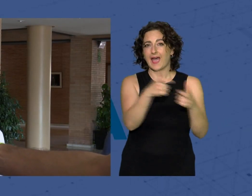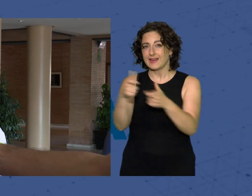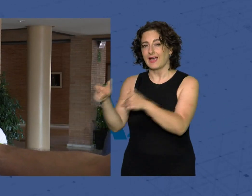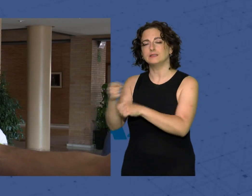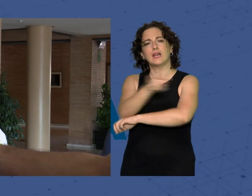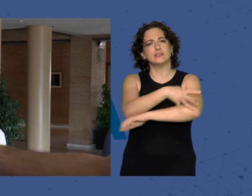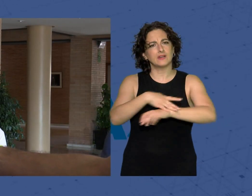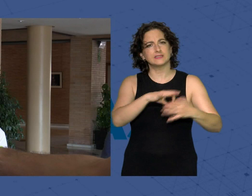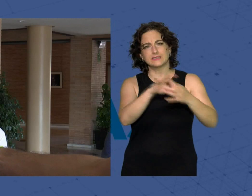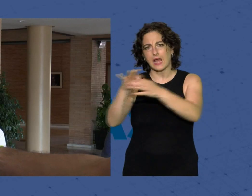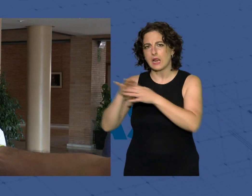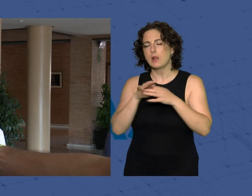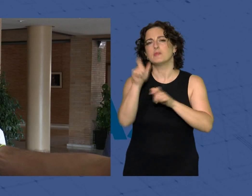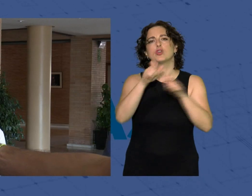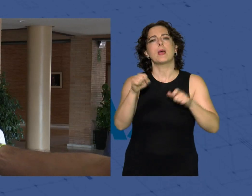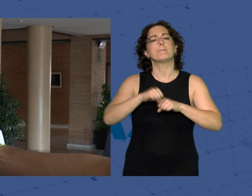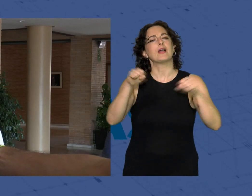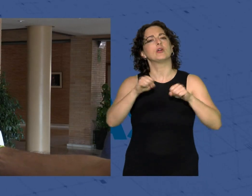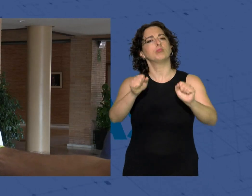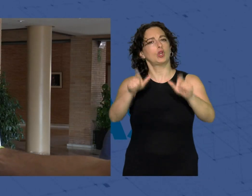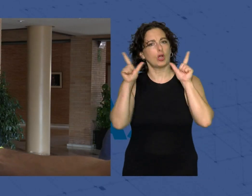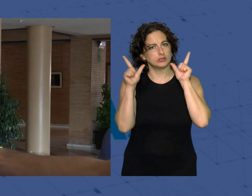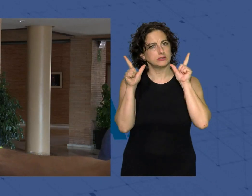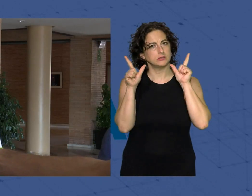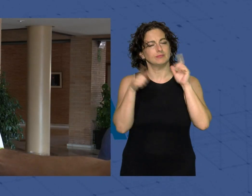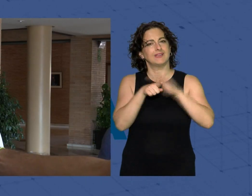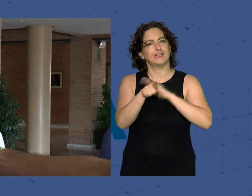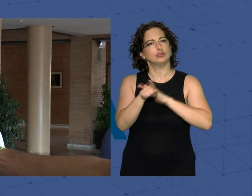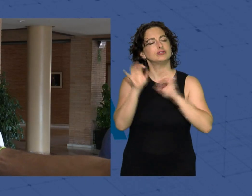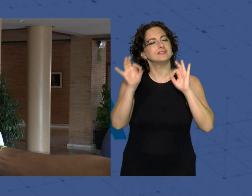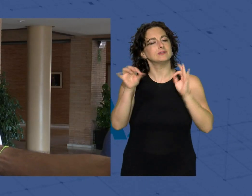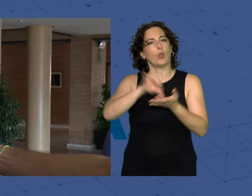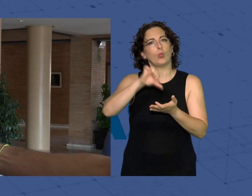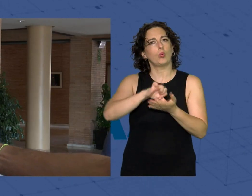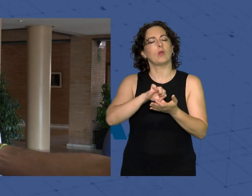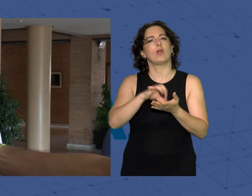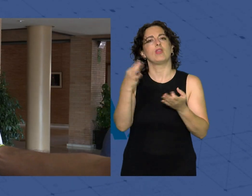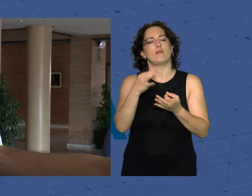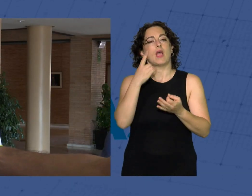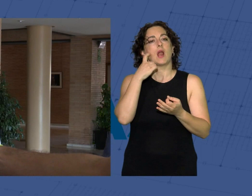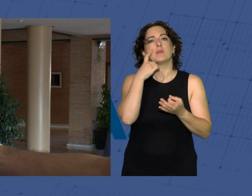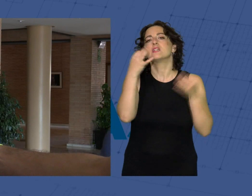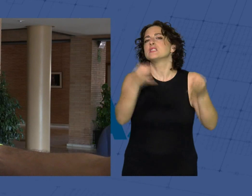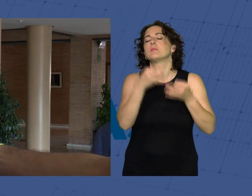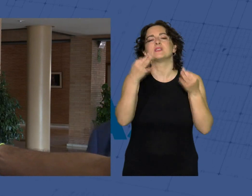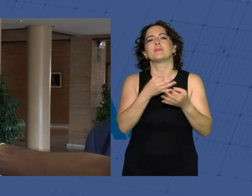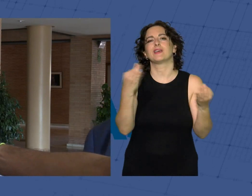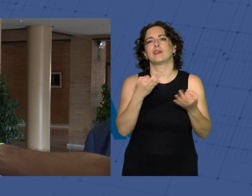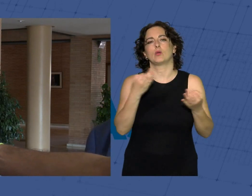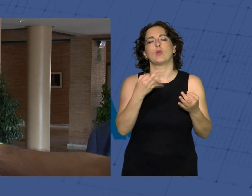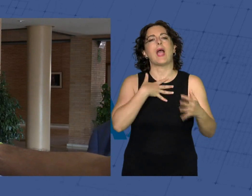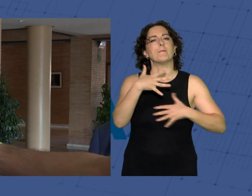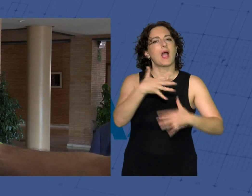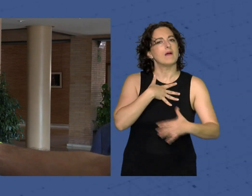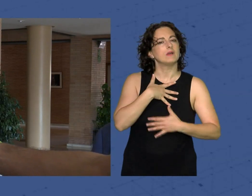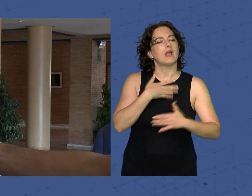transversal tengan a los mayores como protagonistas en una gestión de ciudad que tiene que hacer de Almería siempre una ciudad amable y una